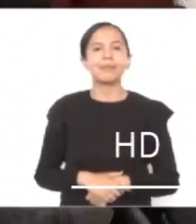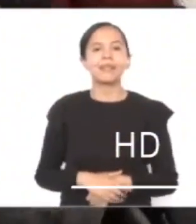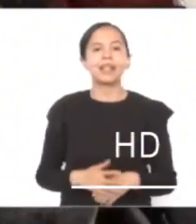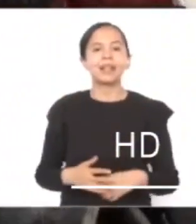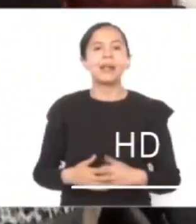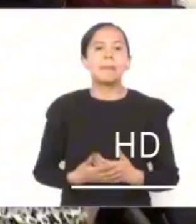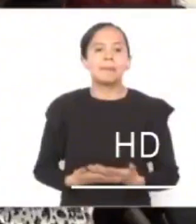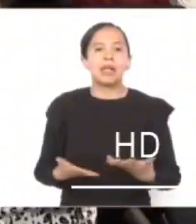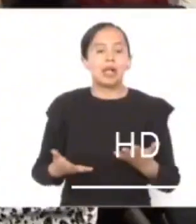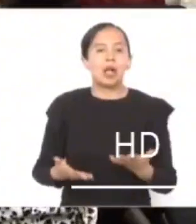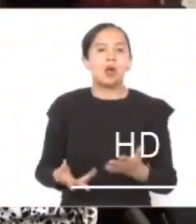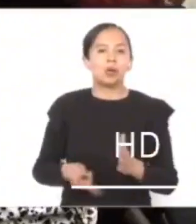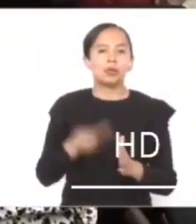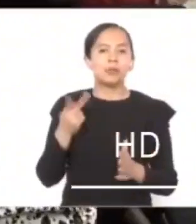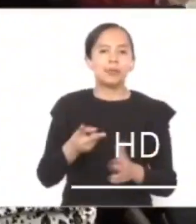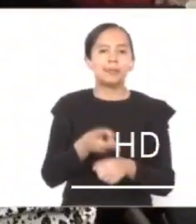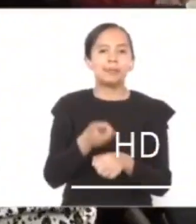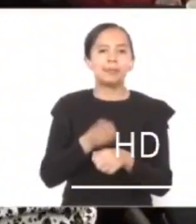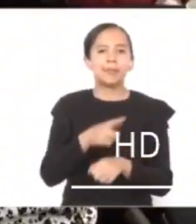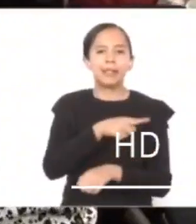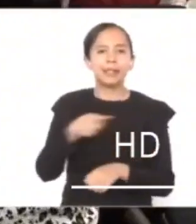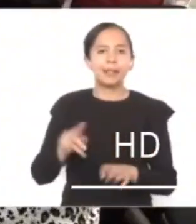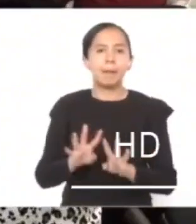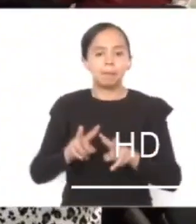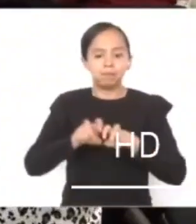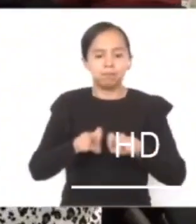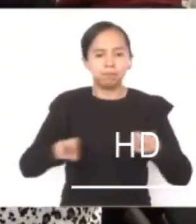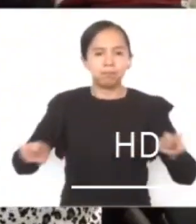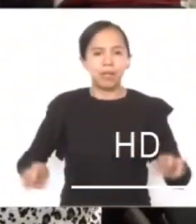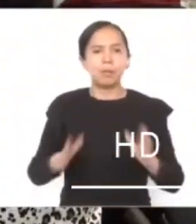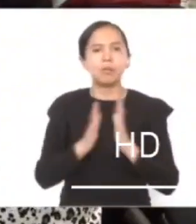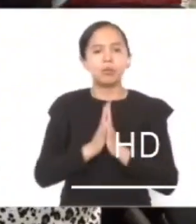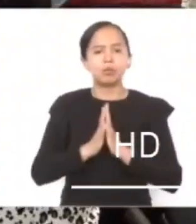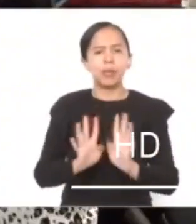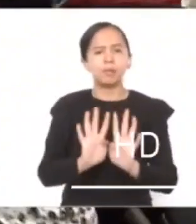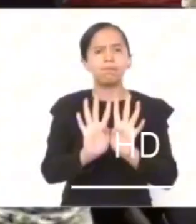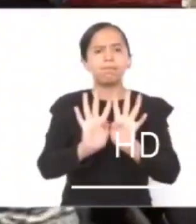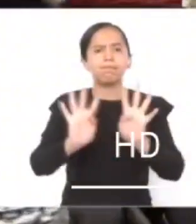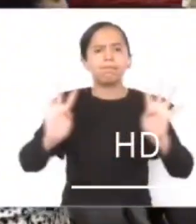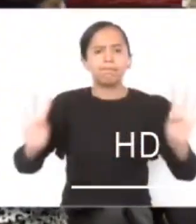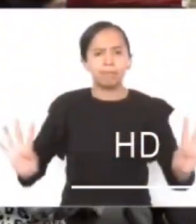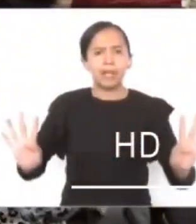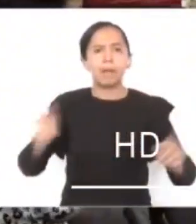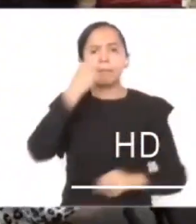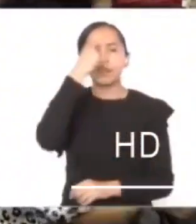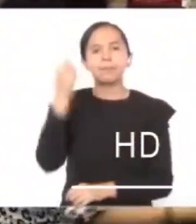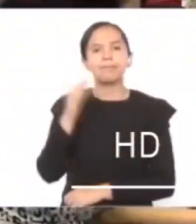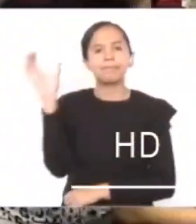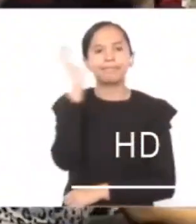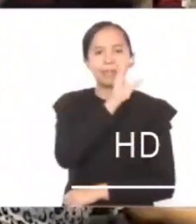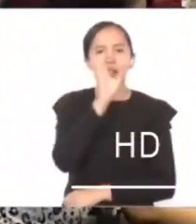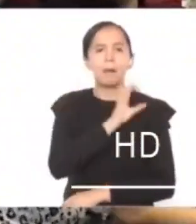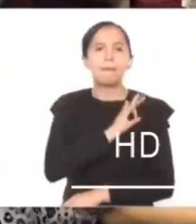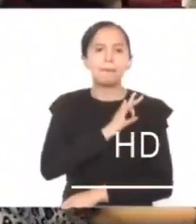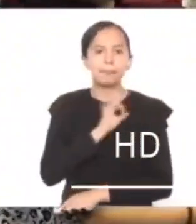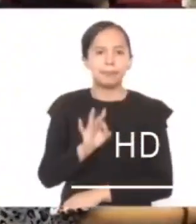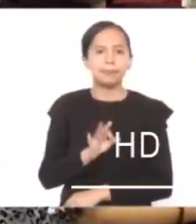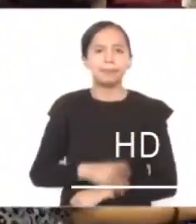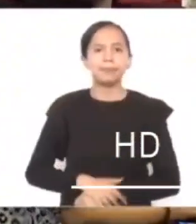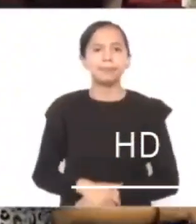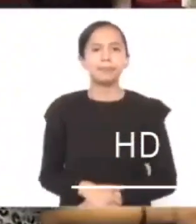nuestras autoridades, nos acompañen al frente de la mesa de honor para la toma de una fotografía representativa de esta conferencia, por